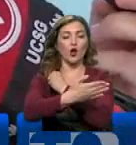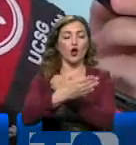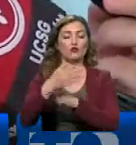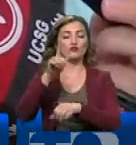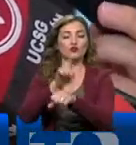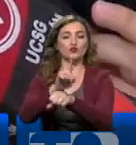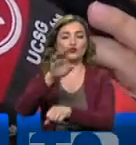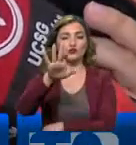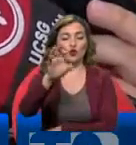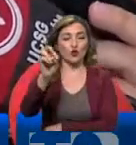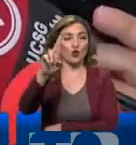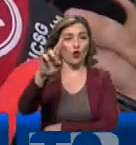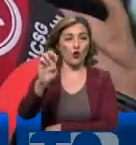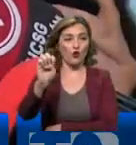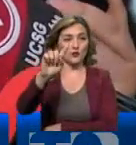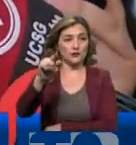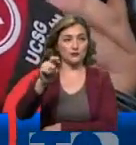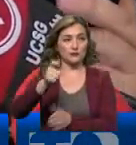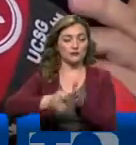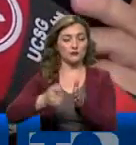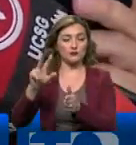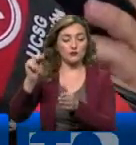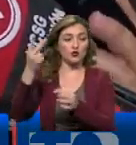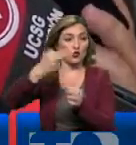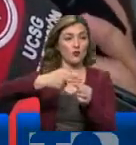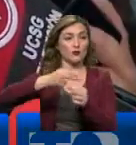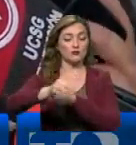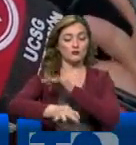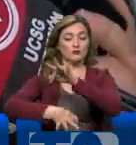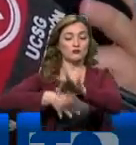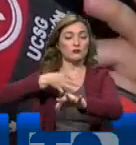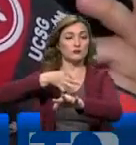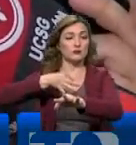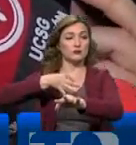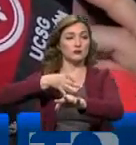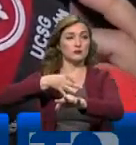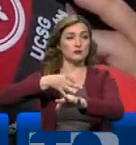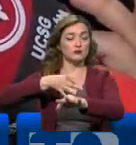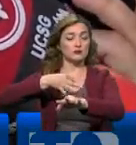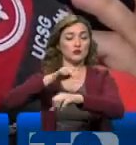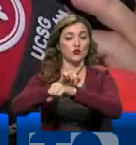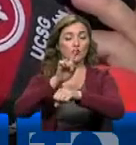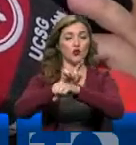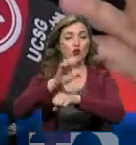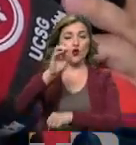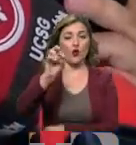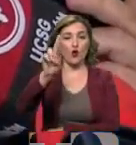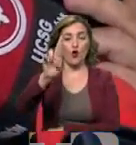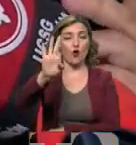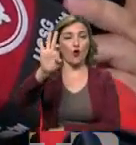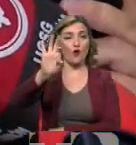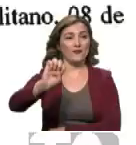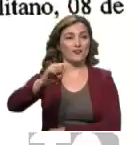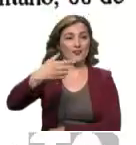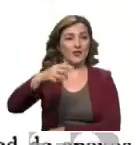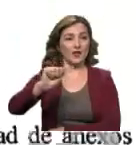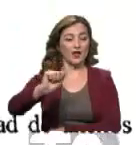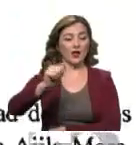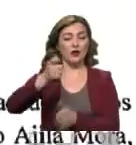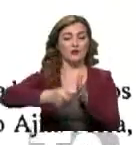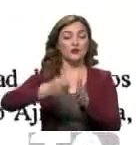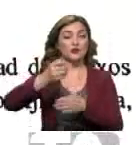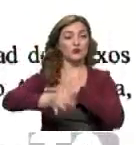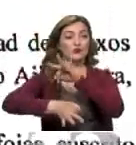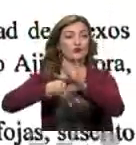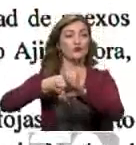fue el juez de primera instancia, no participa. En su reemplazo va a participar el doctor Guillermo Ortega, que es juez suplente. La